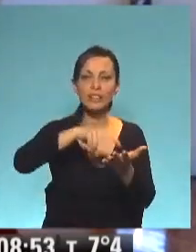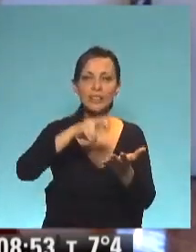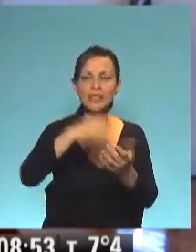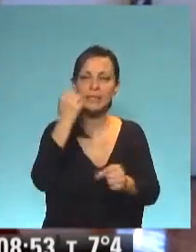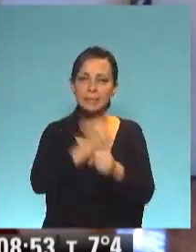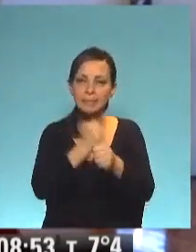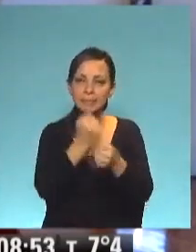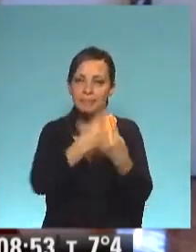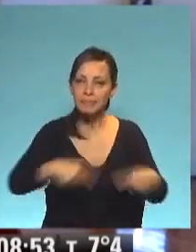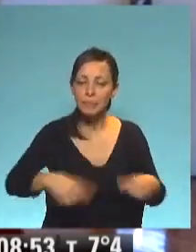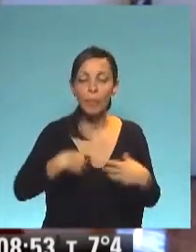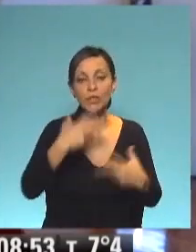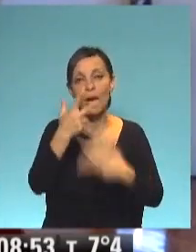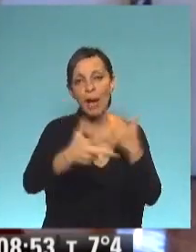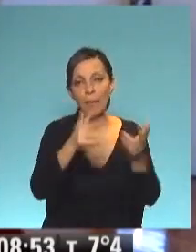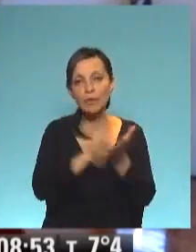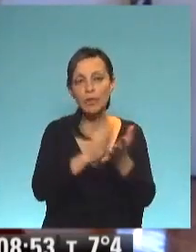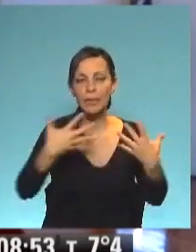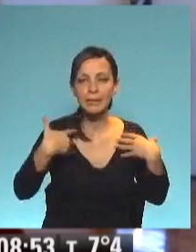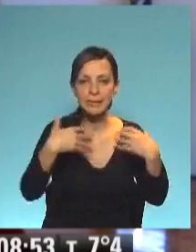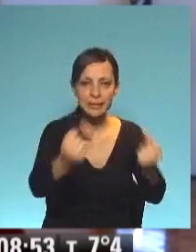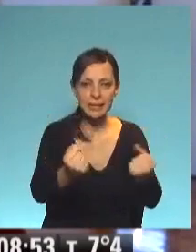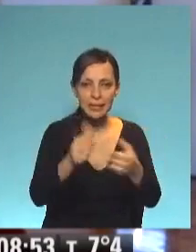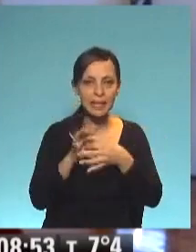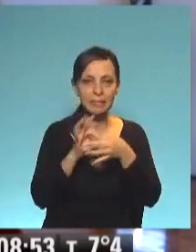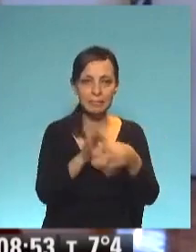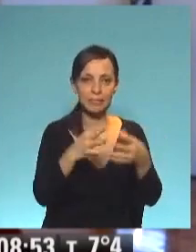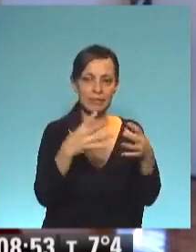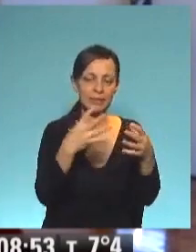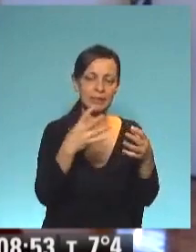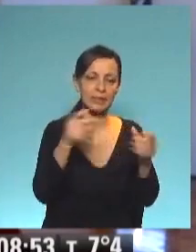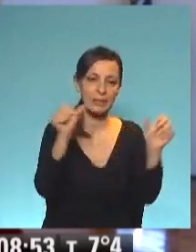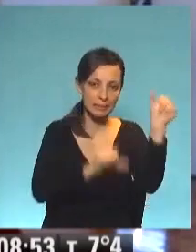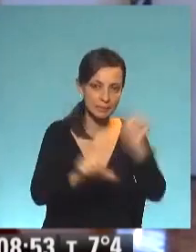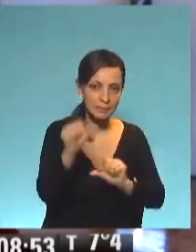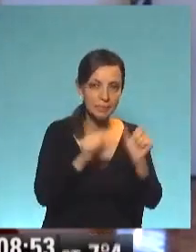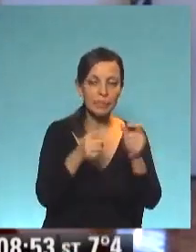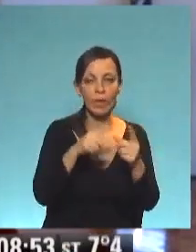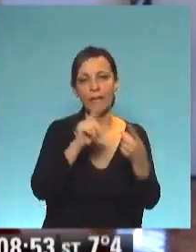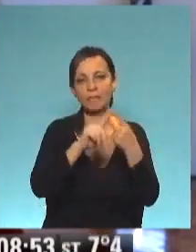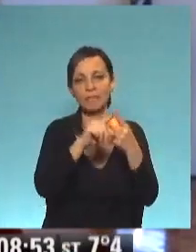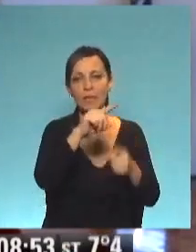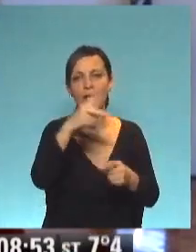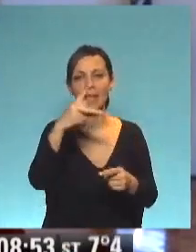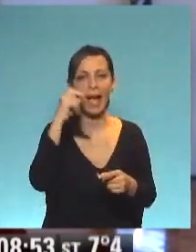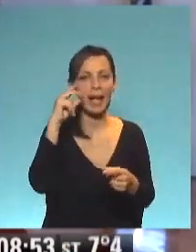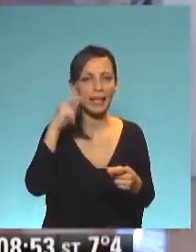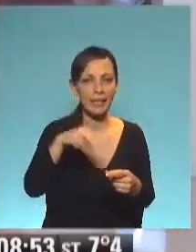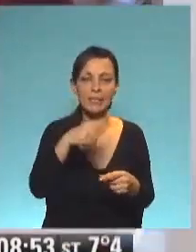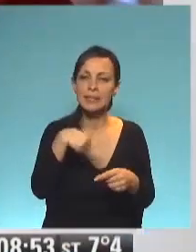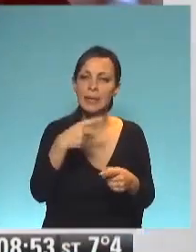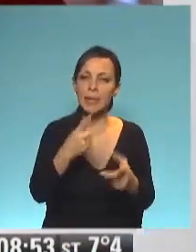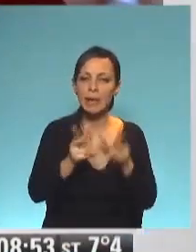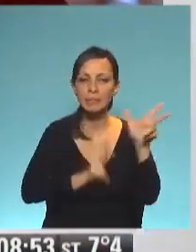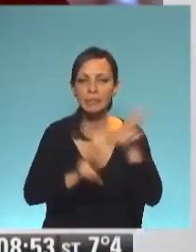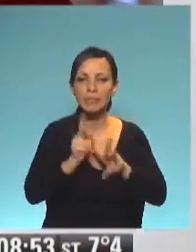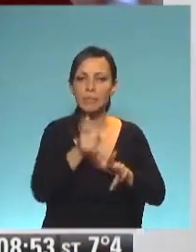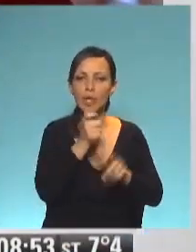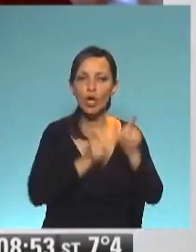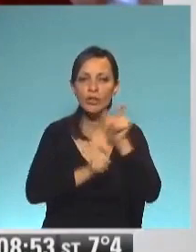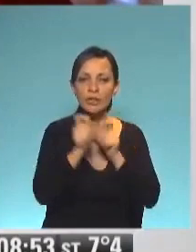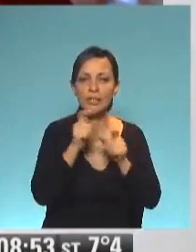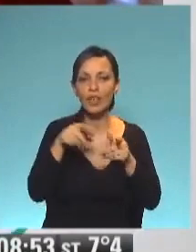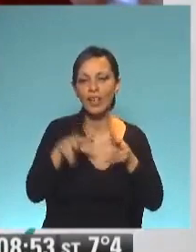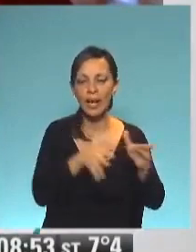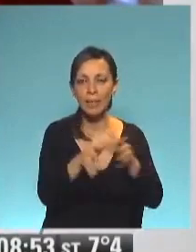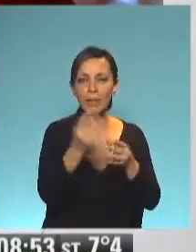trabajo. Por eso vamos a hablar de la ciencia aplicada a la salud y tomamos contacto con ella, con Cari Lbones, que es quien siempre nos orienta en este camino para